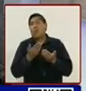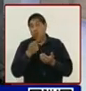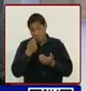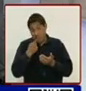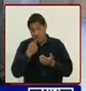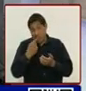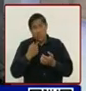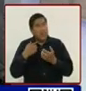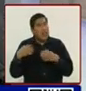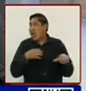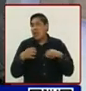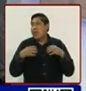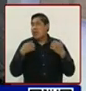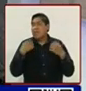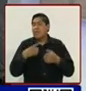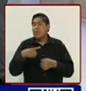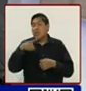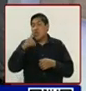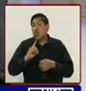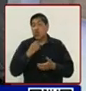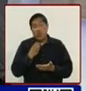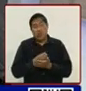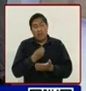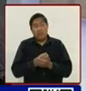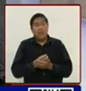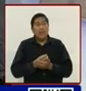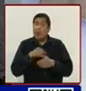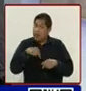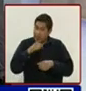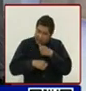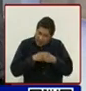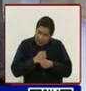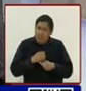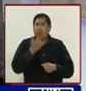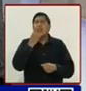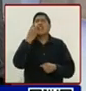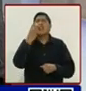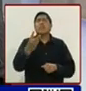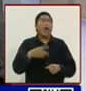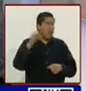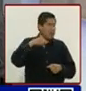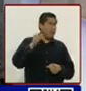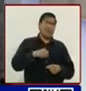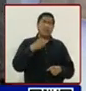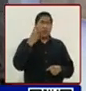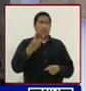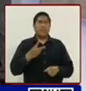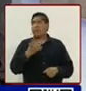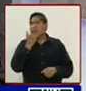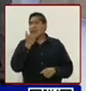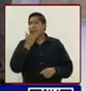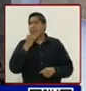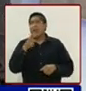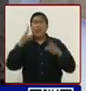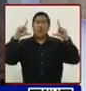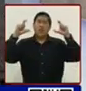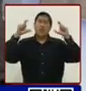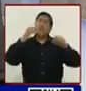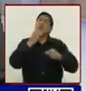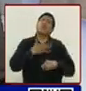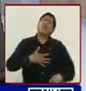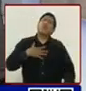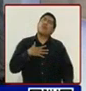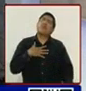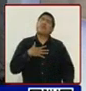decíamos, la abundancia es lo que se espera también para esta gestión 2023. Pero tú tenías algo curioso, Claudio. Algo curioso también. Vamos a ver la siguiente fotografía, y es